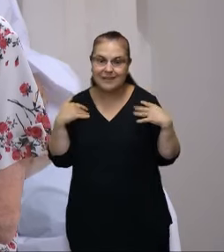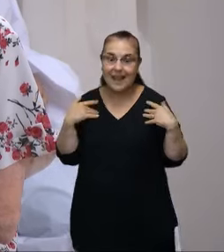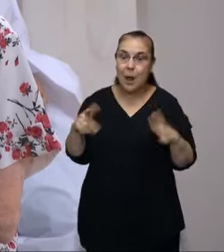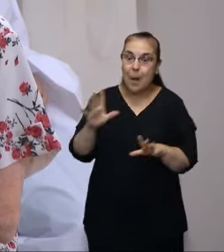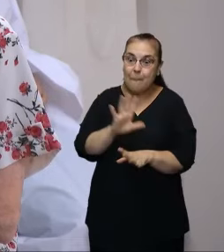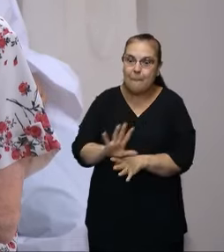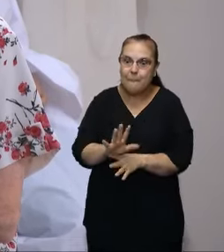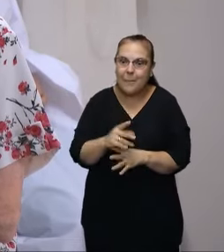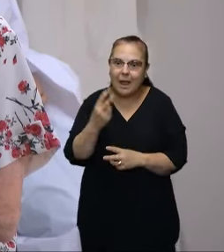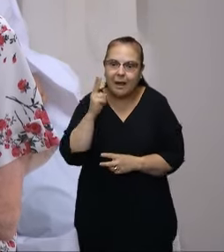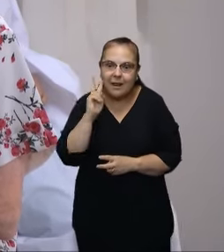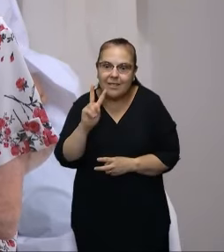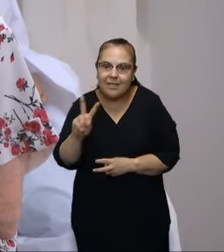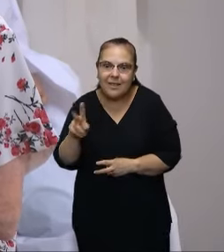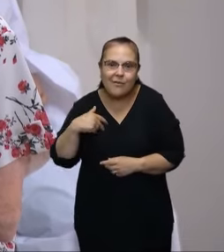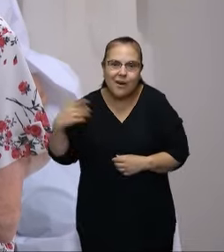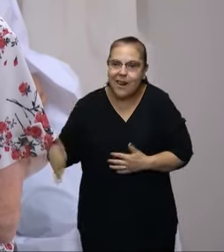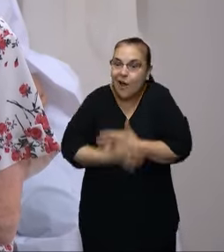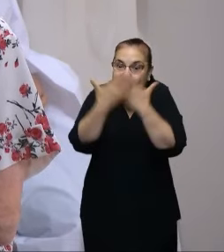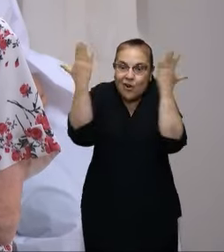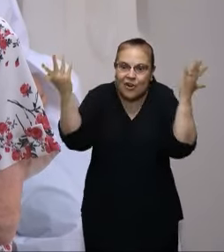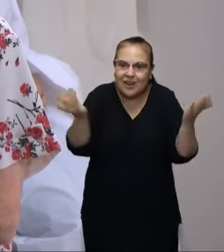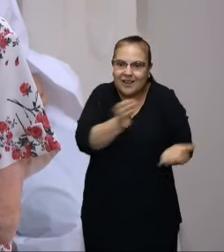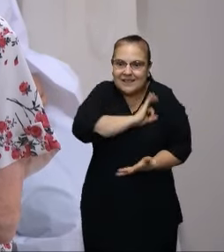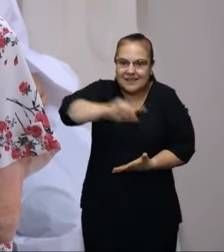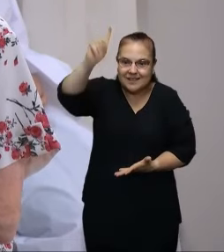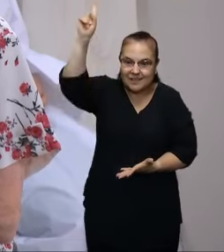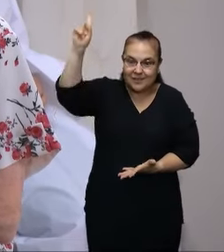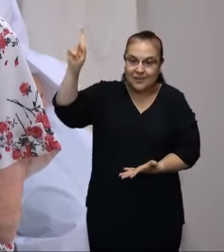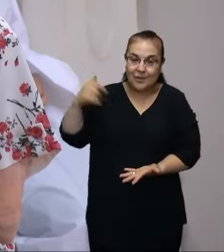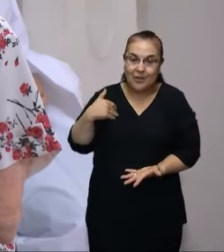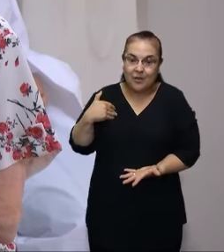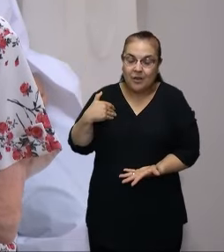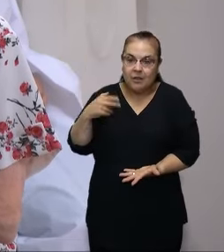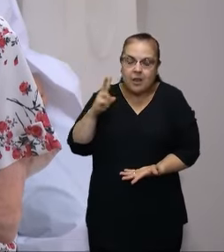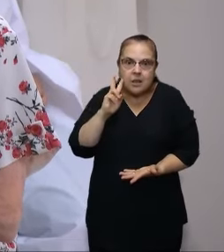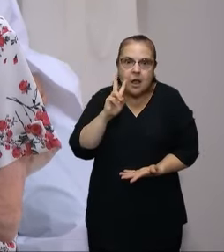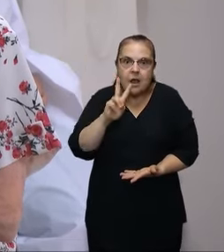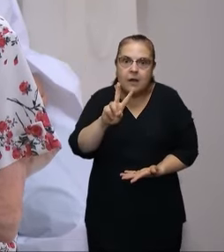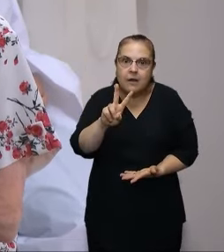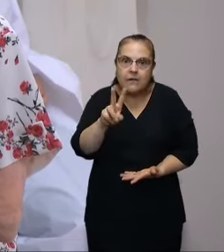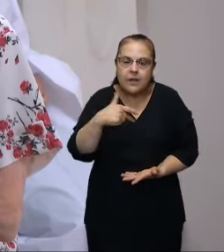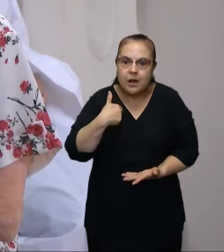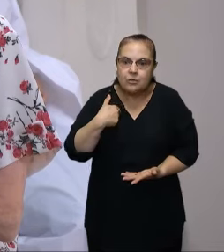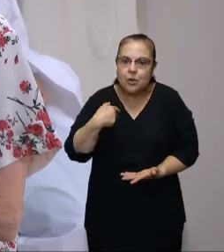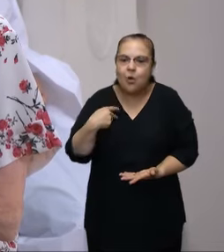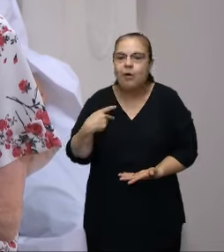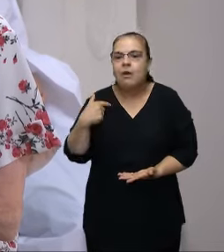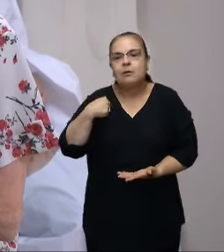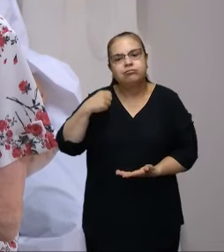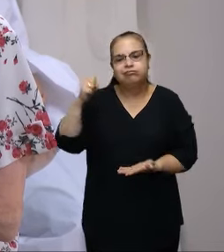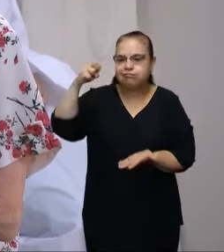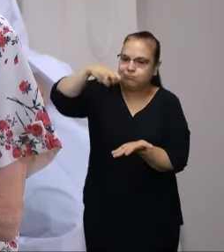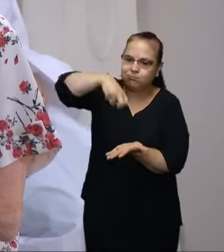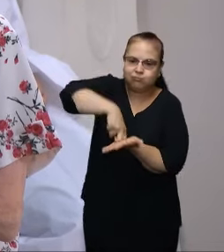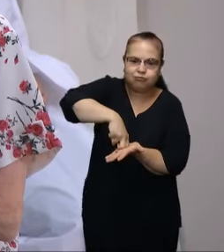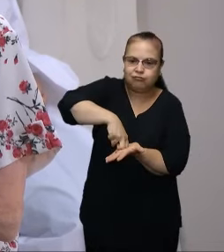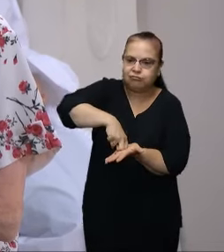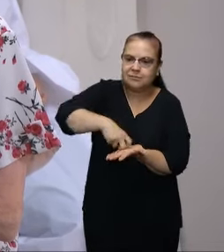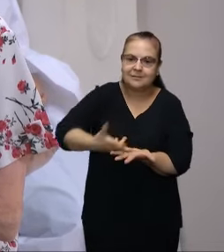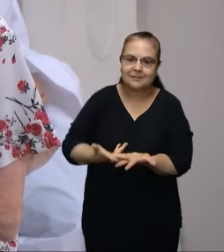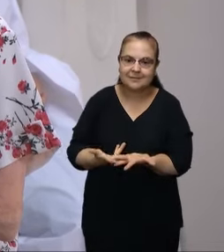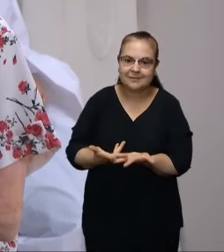apariencia visible de la gloria del señor al contemplarla caí rostro en